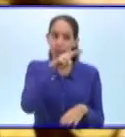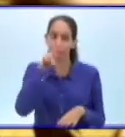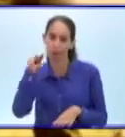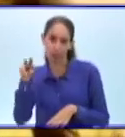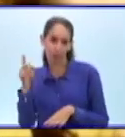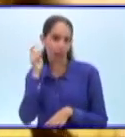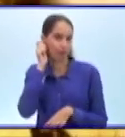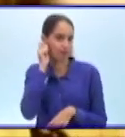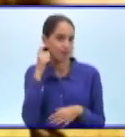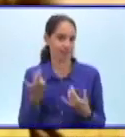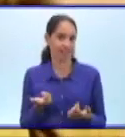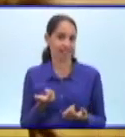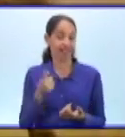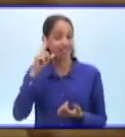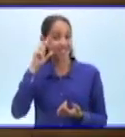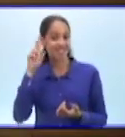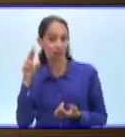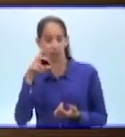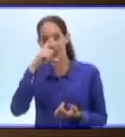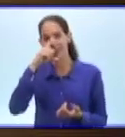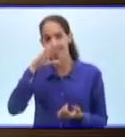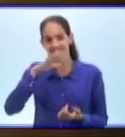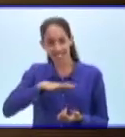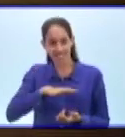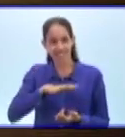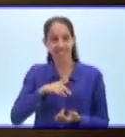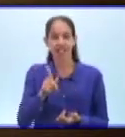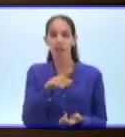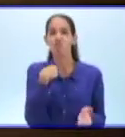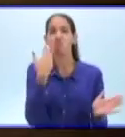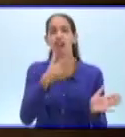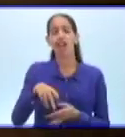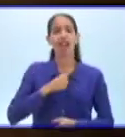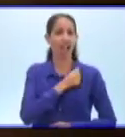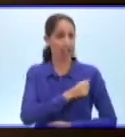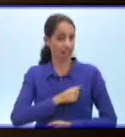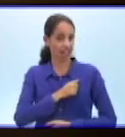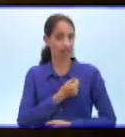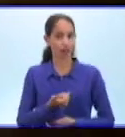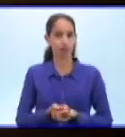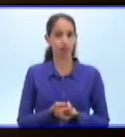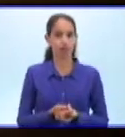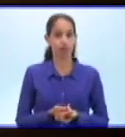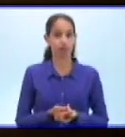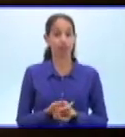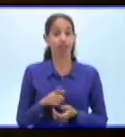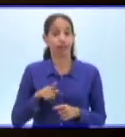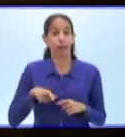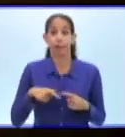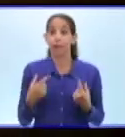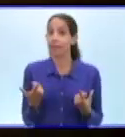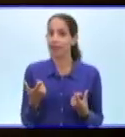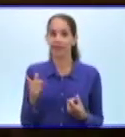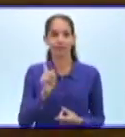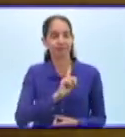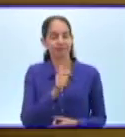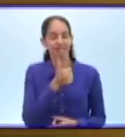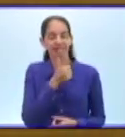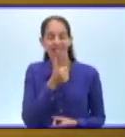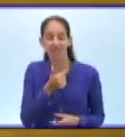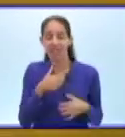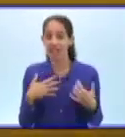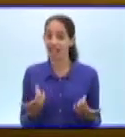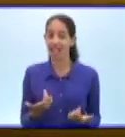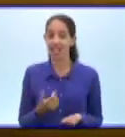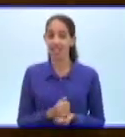que murió de amor son la prueba. Y es que su poesía tan autobiográfica lo delataría con el tiempo. Para